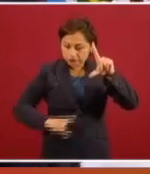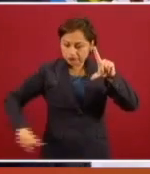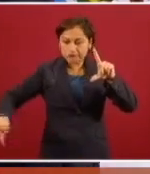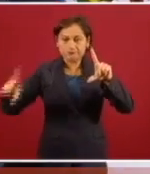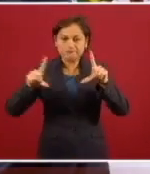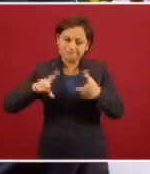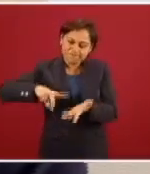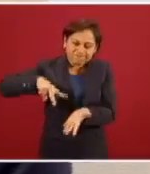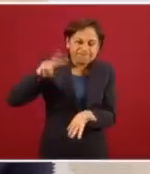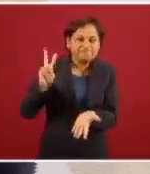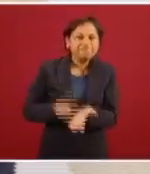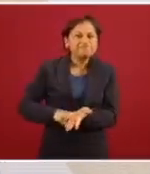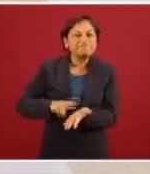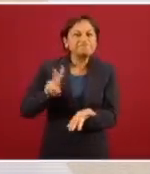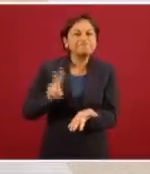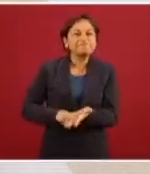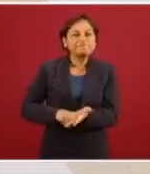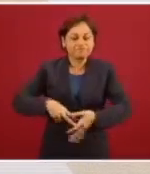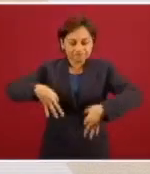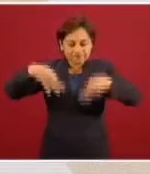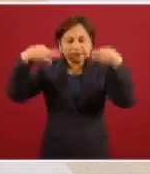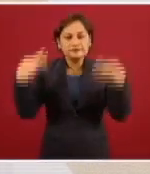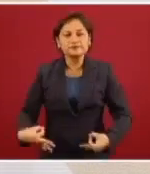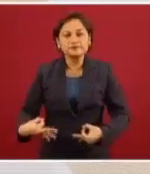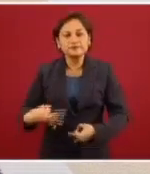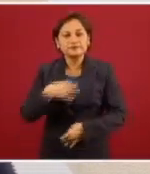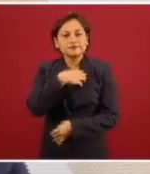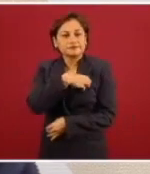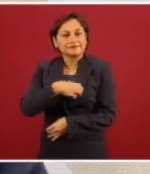feliz, para seguir siendo libres,